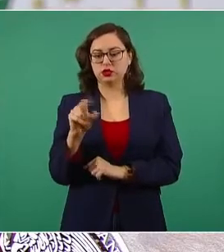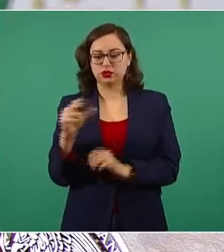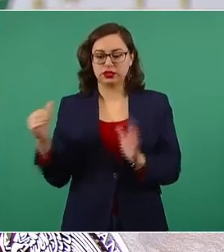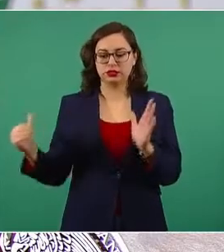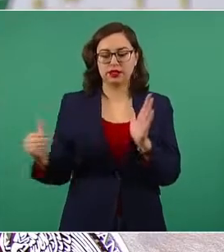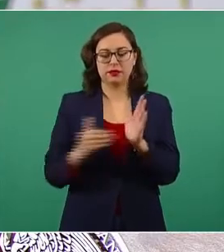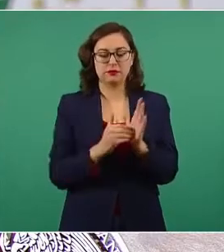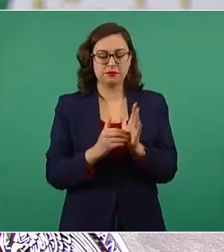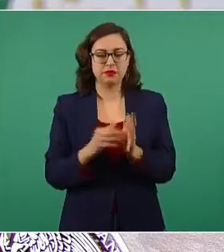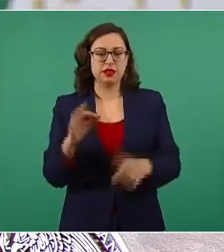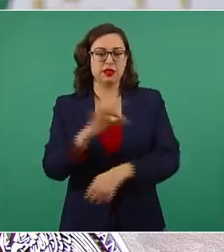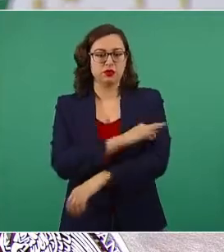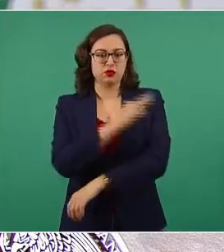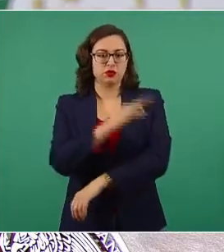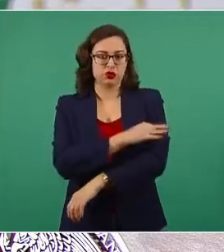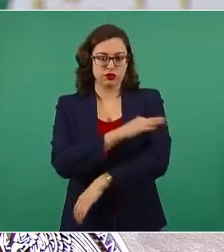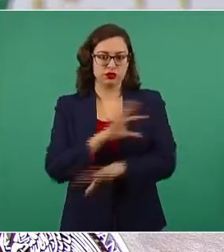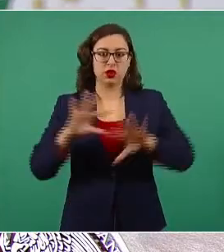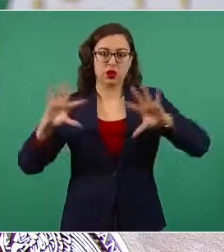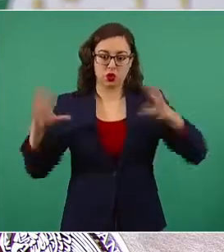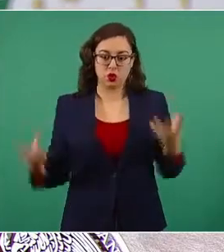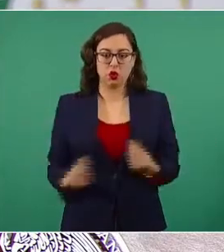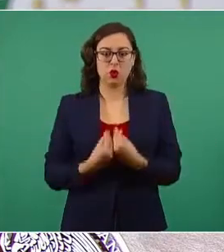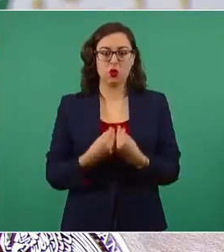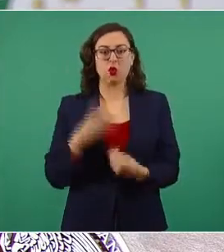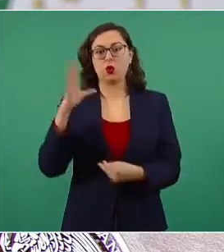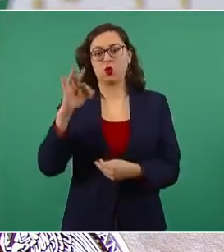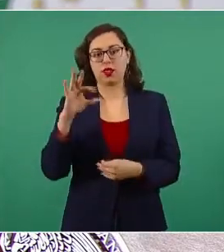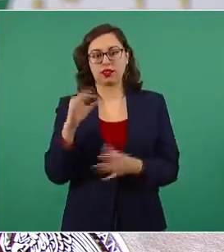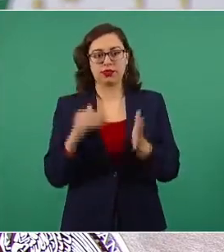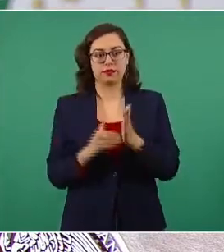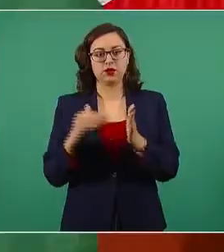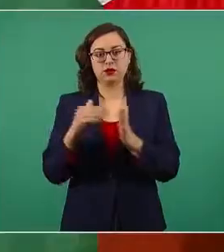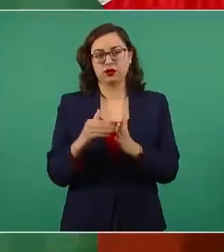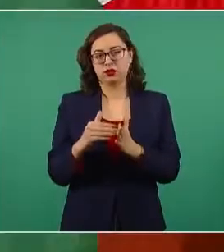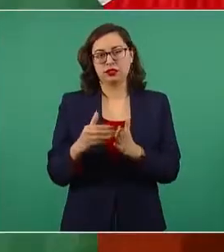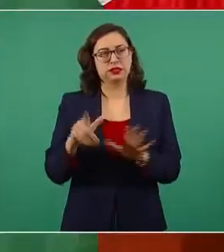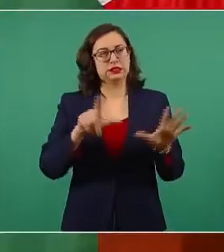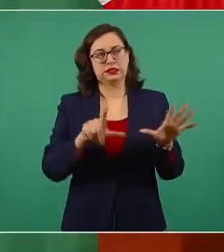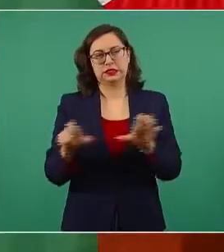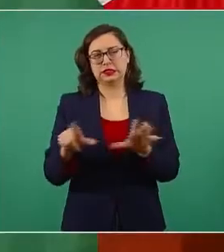288.990 dosis que completarán más de